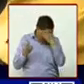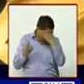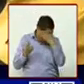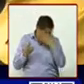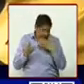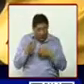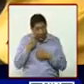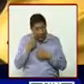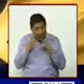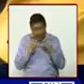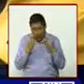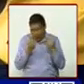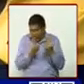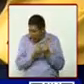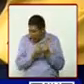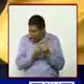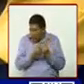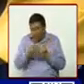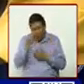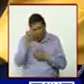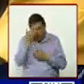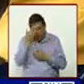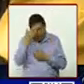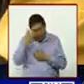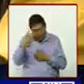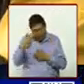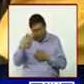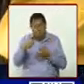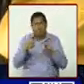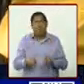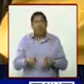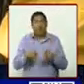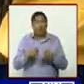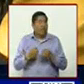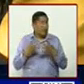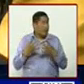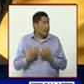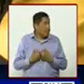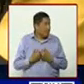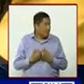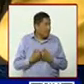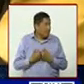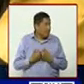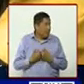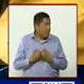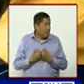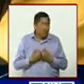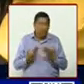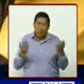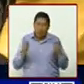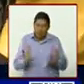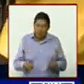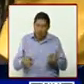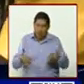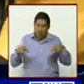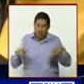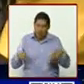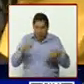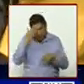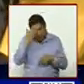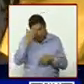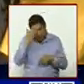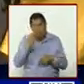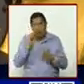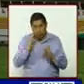conociendo al grupo y sabiendo la calidad de gente que teníamos, tanto, tanto como persona como en la cancha, sabía que